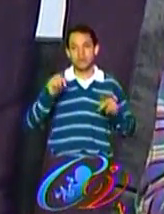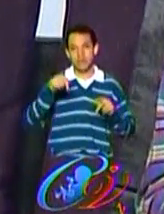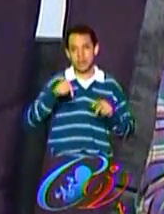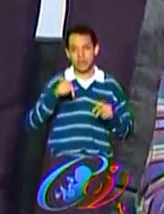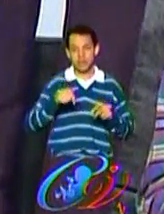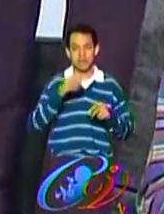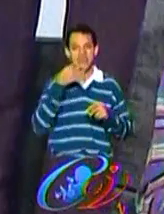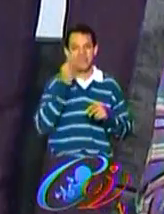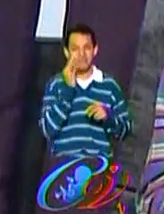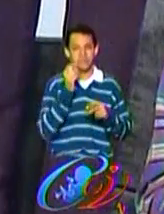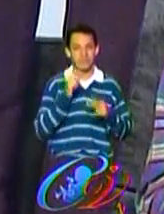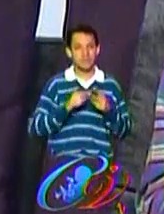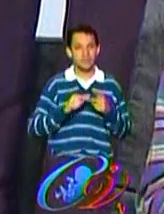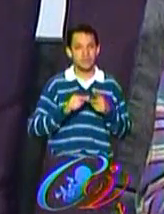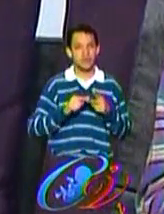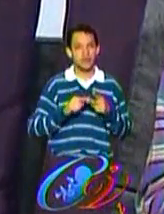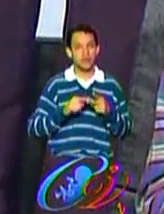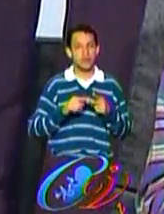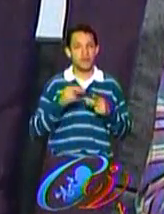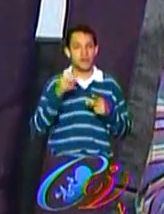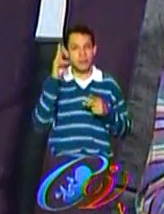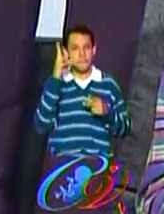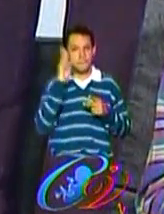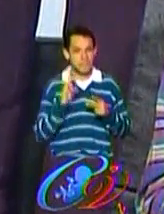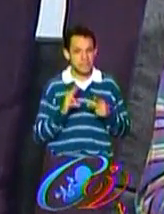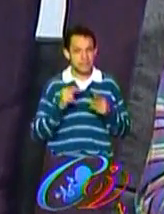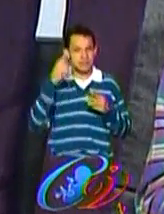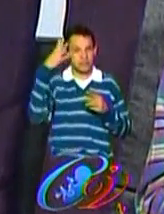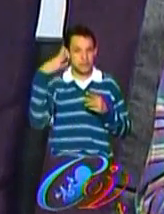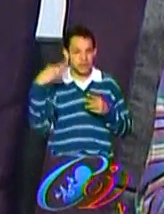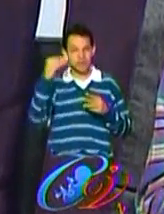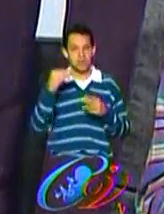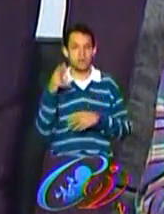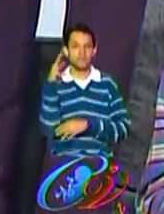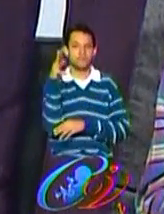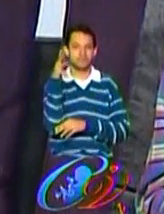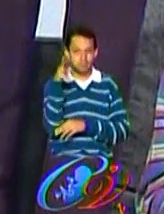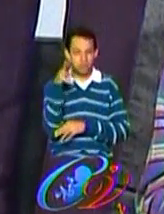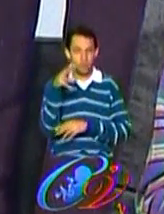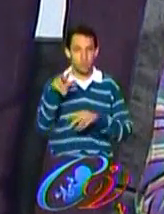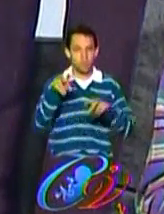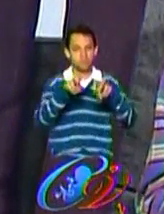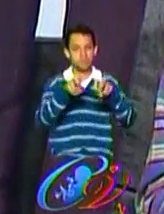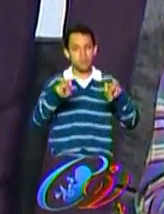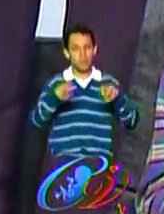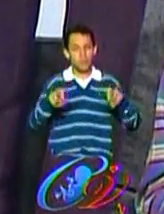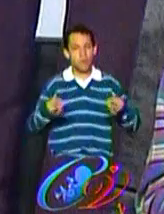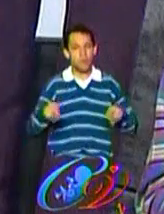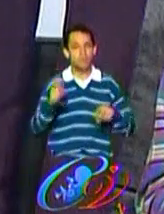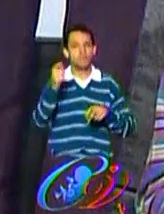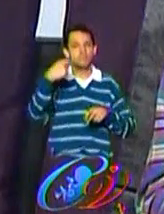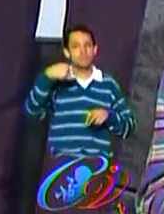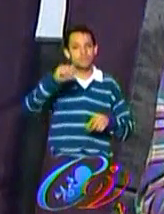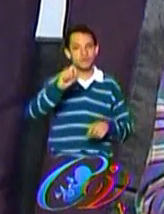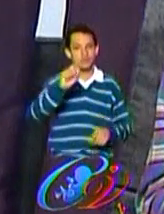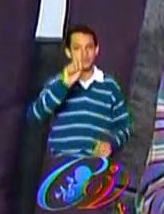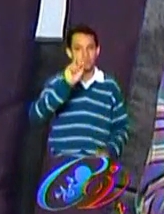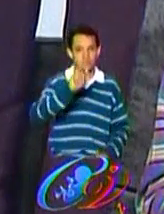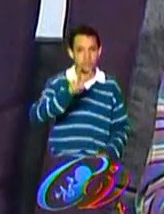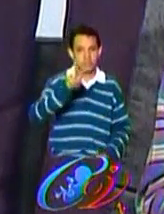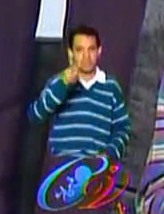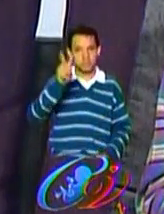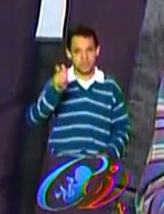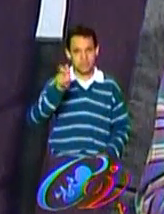llevar a cabo un curso, taller, seminario el próximo 27 de